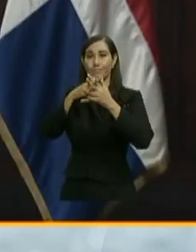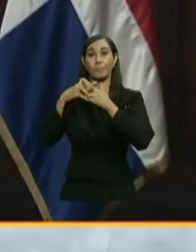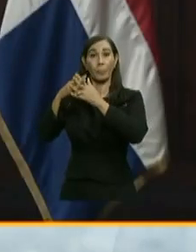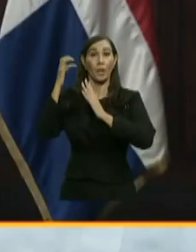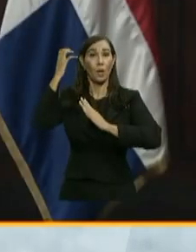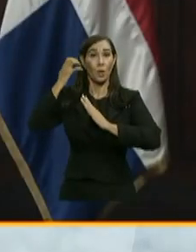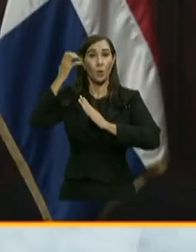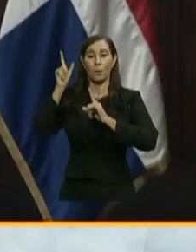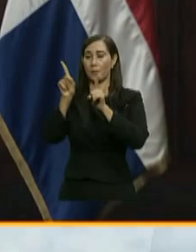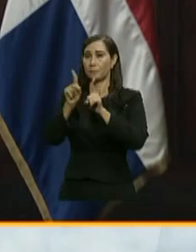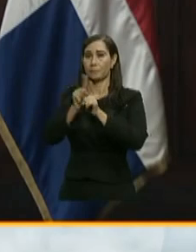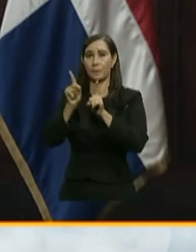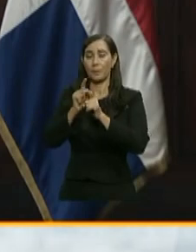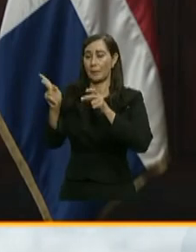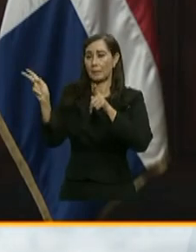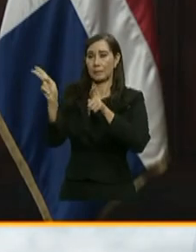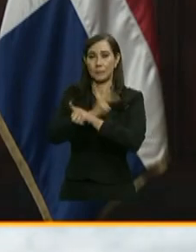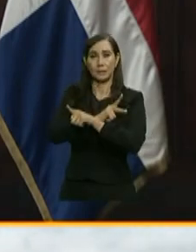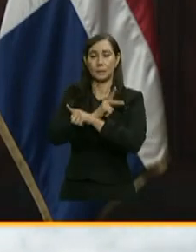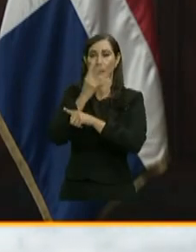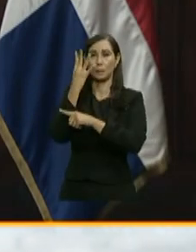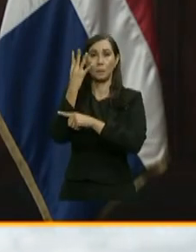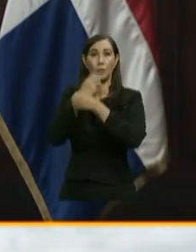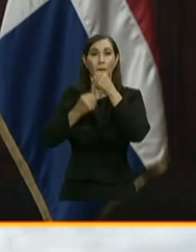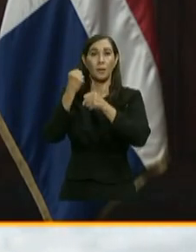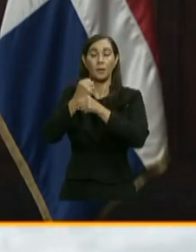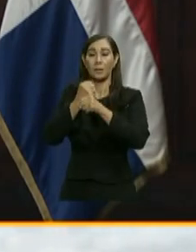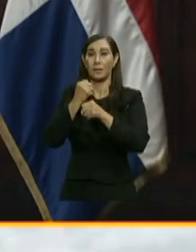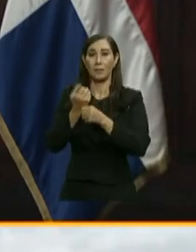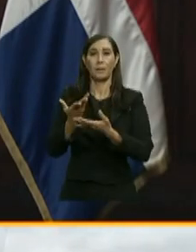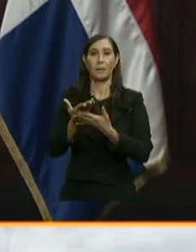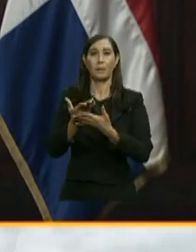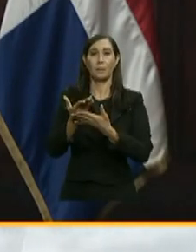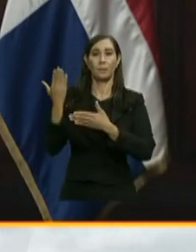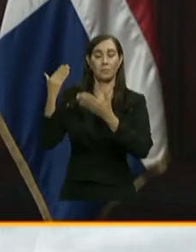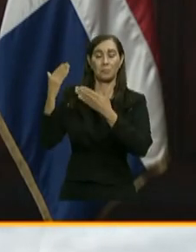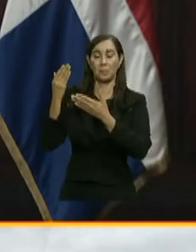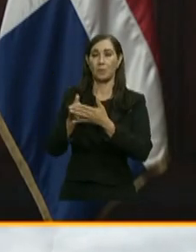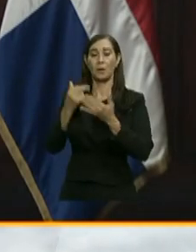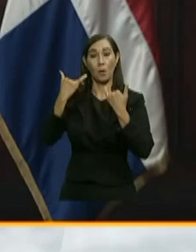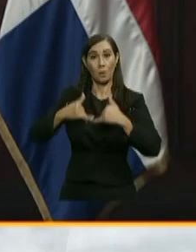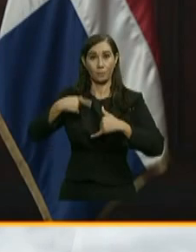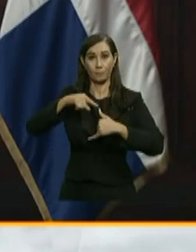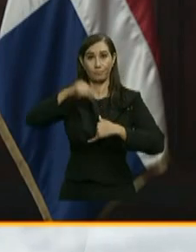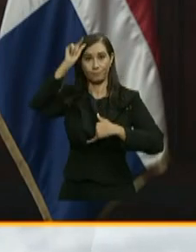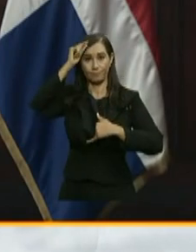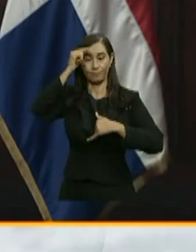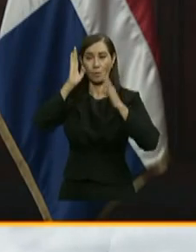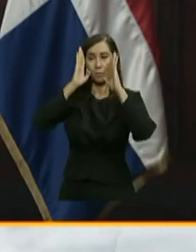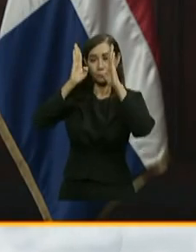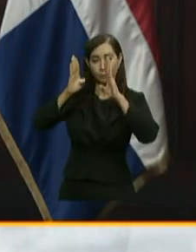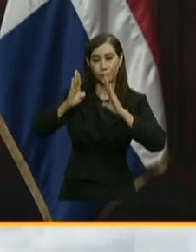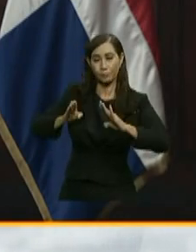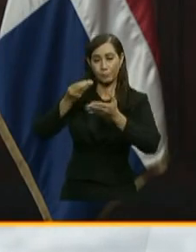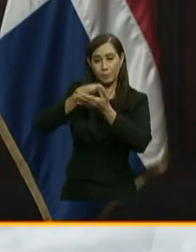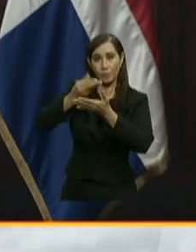ahora y después. La posición que han tenido los gobiernos de la República Dominicana, con mayor énfasis